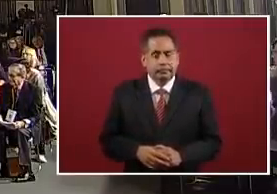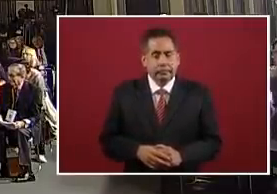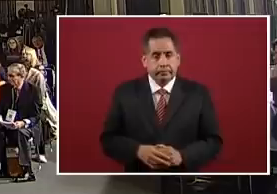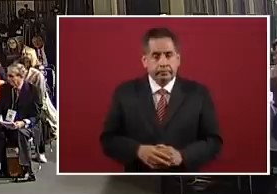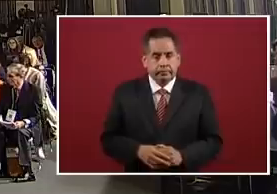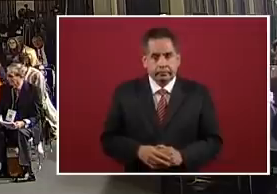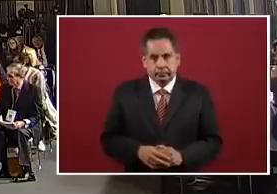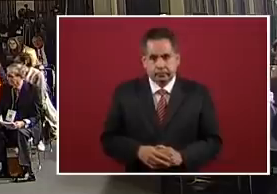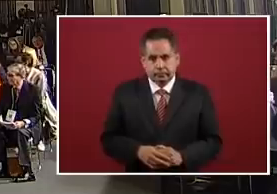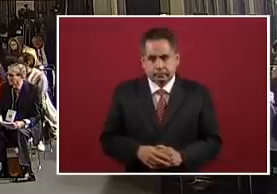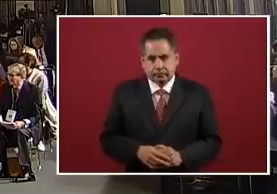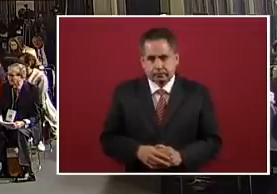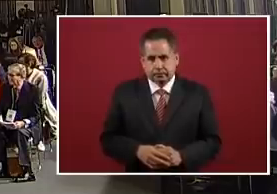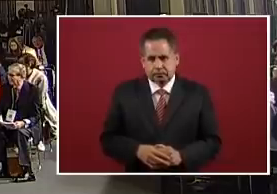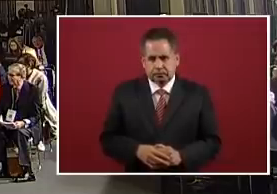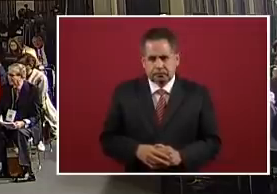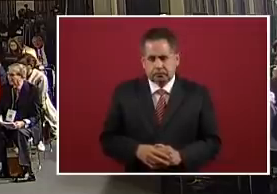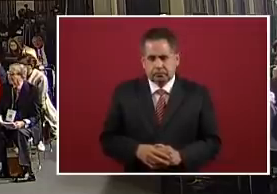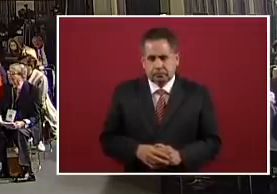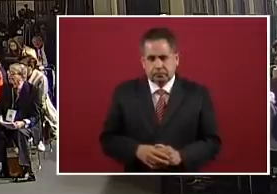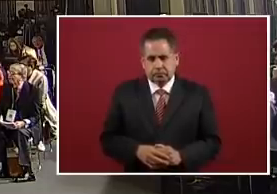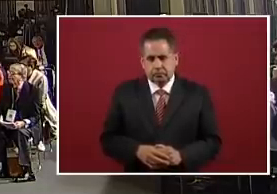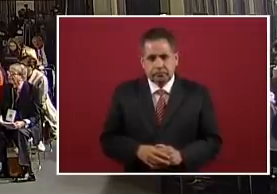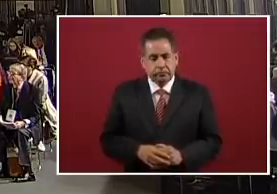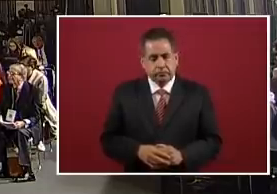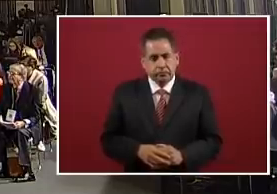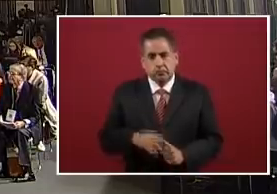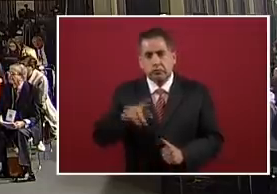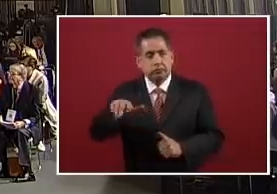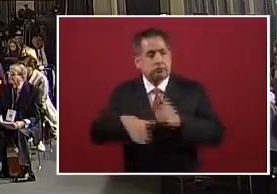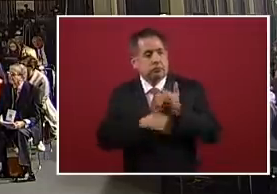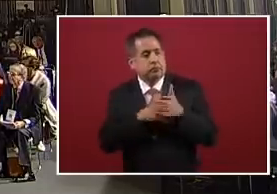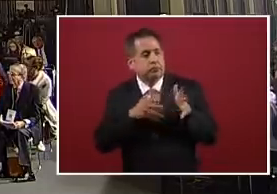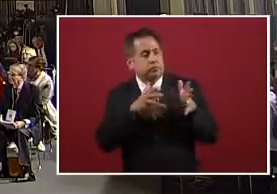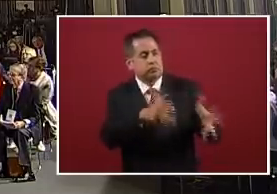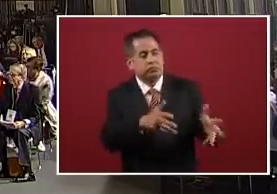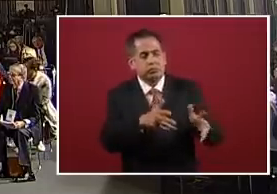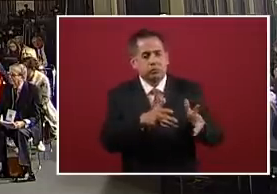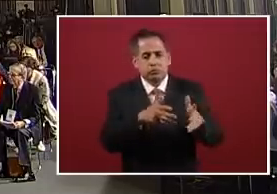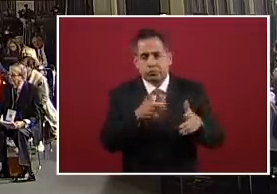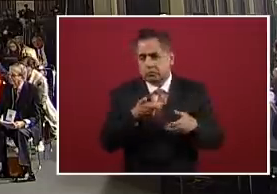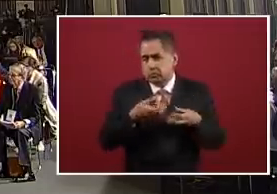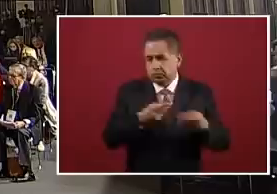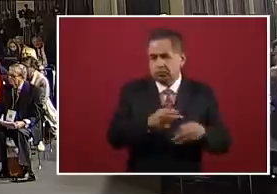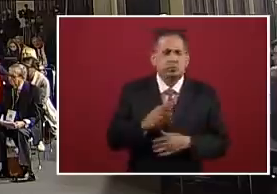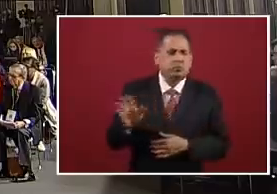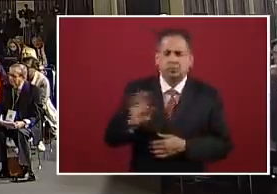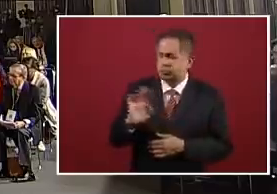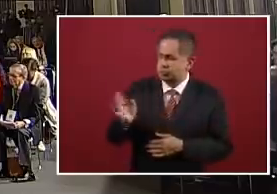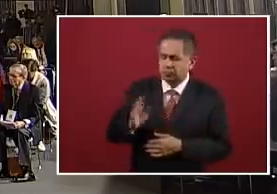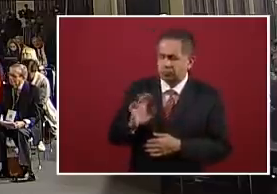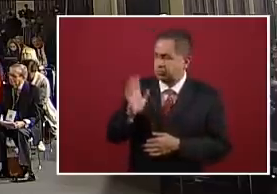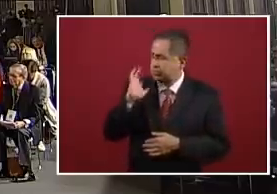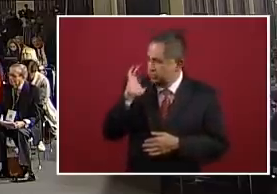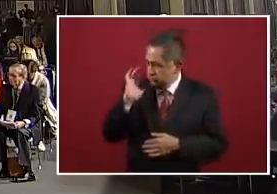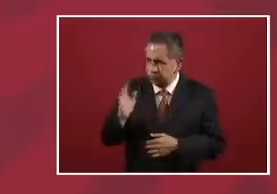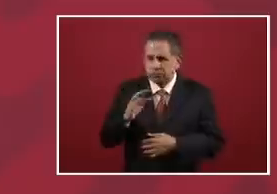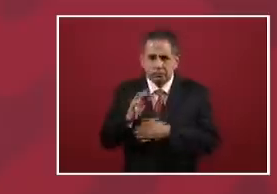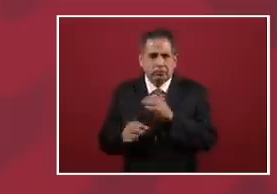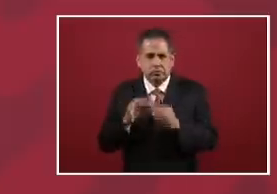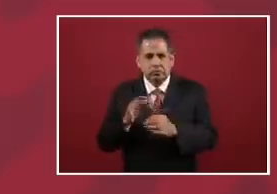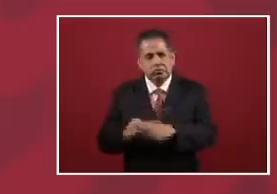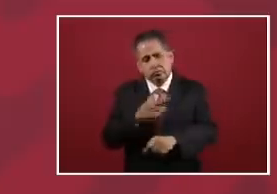pierda el rollo de que se quede ahí guardado en mantenimiento? Y así no, ya está establecido. Es